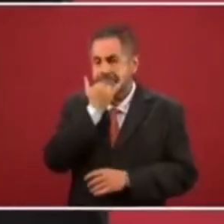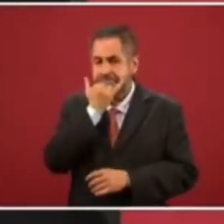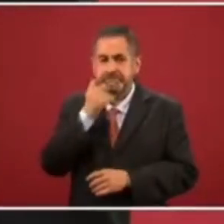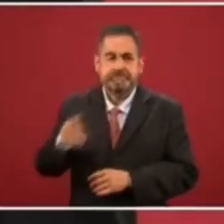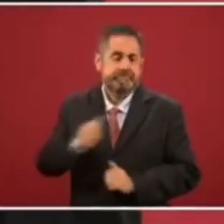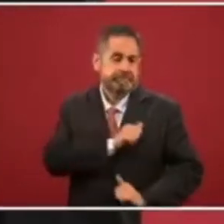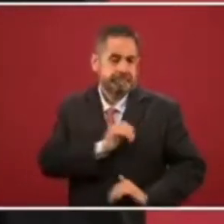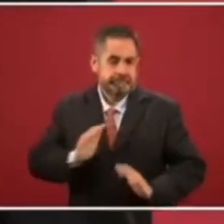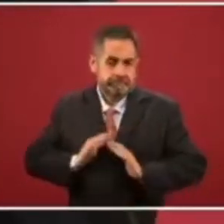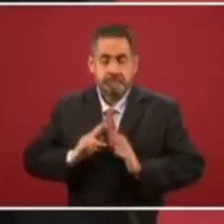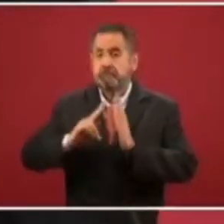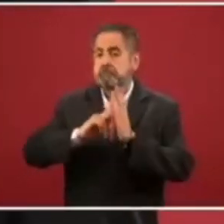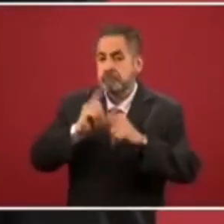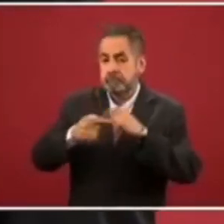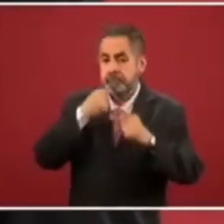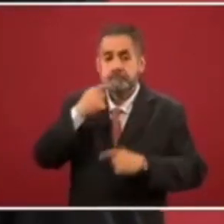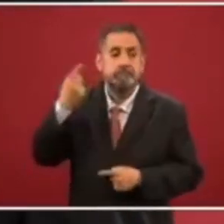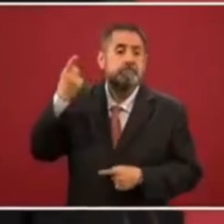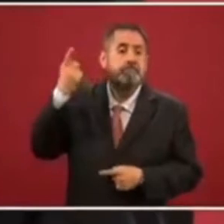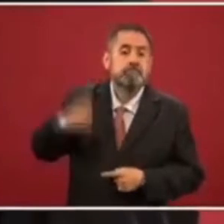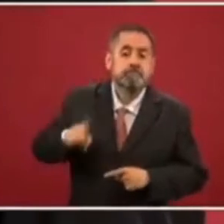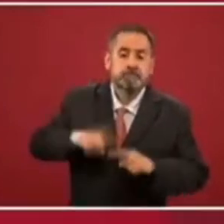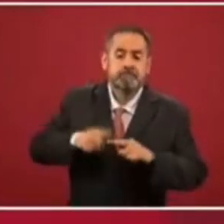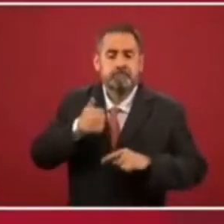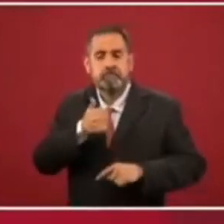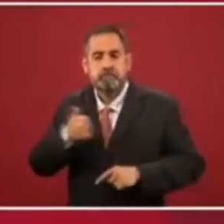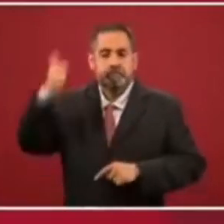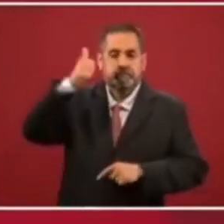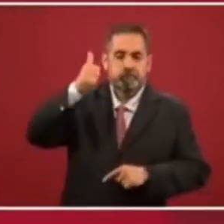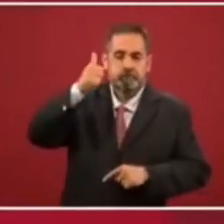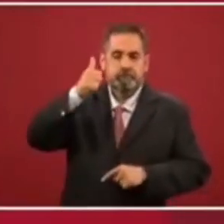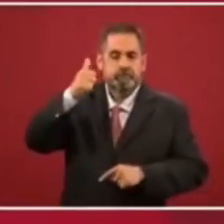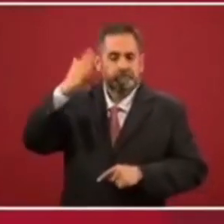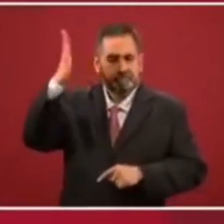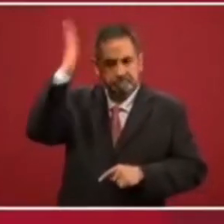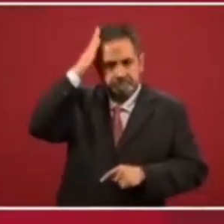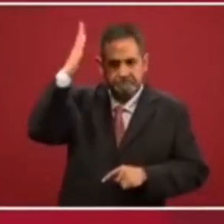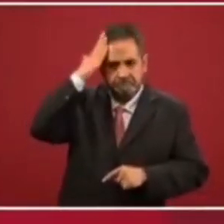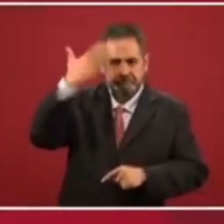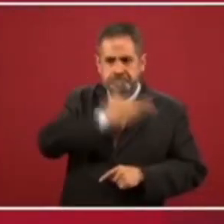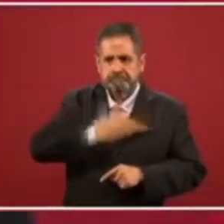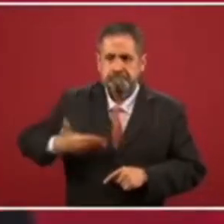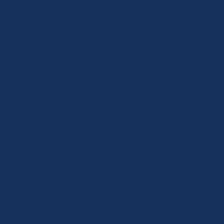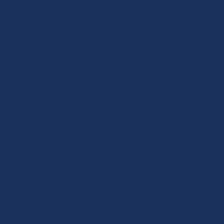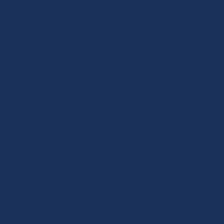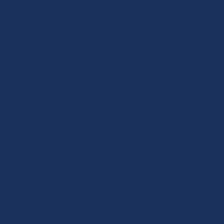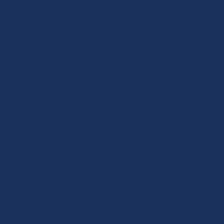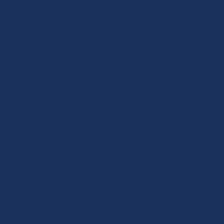también, repito, por órdenes del comandante supremo.